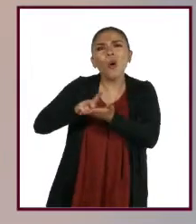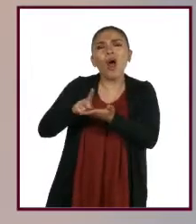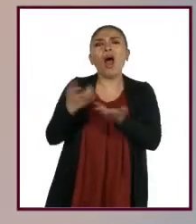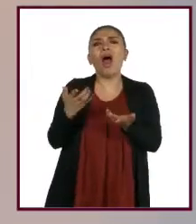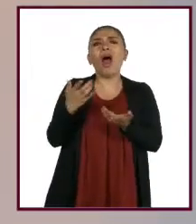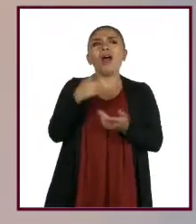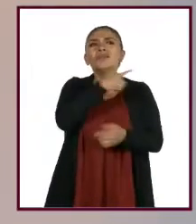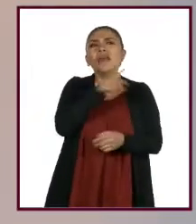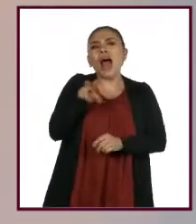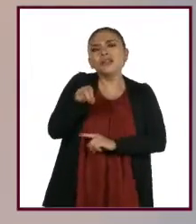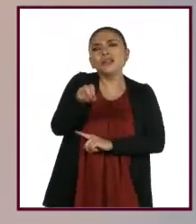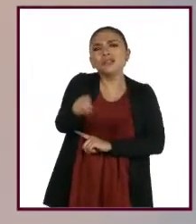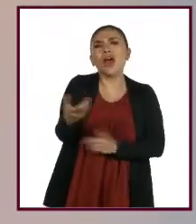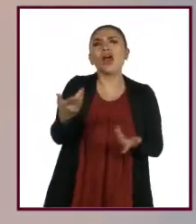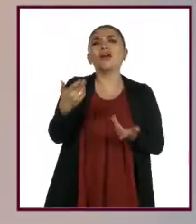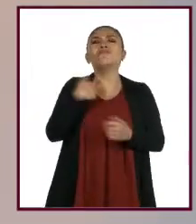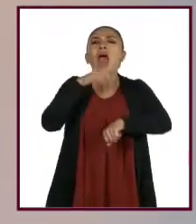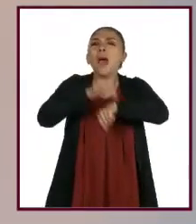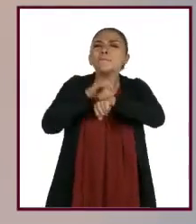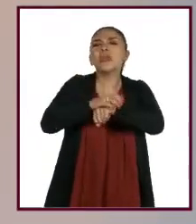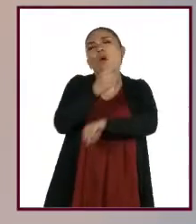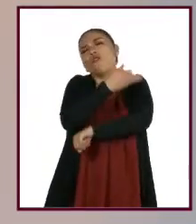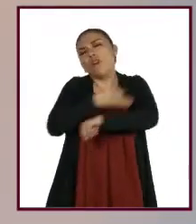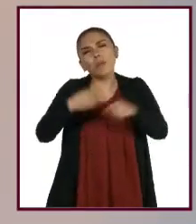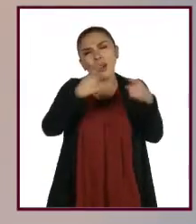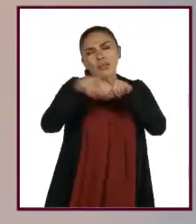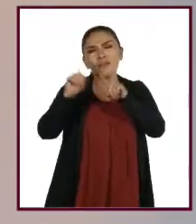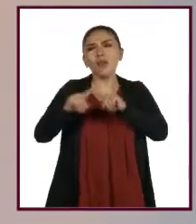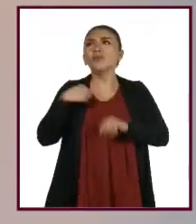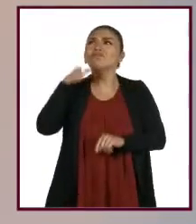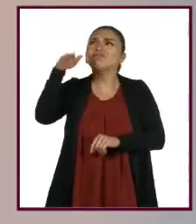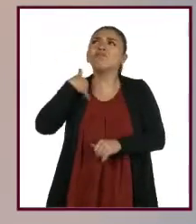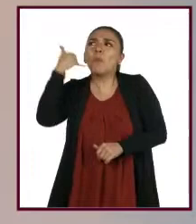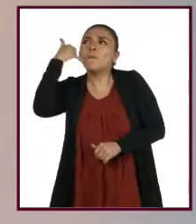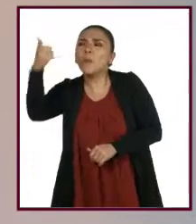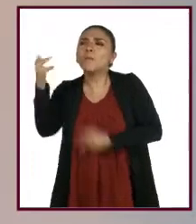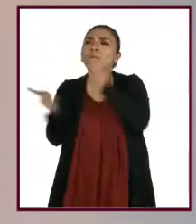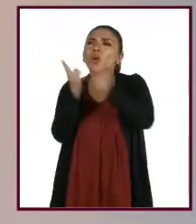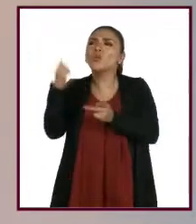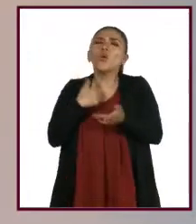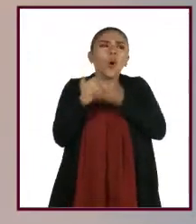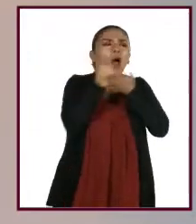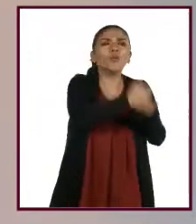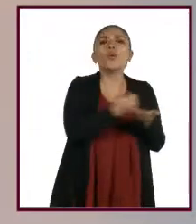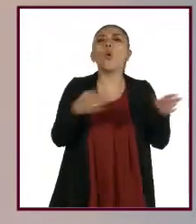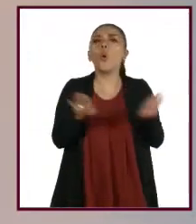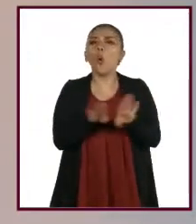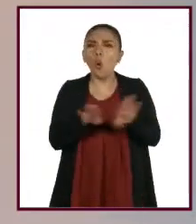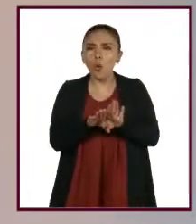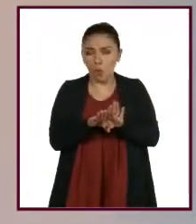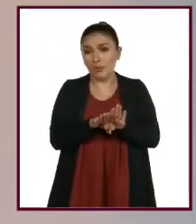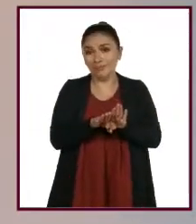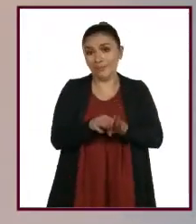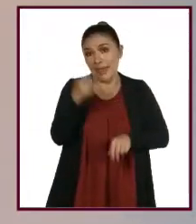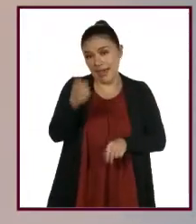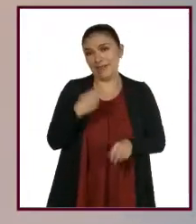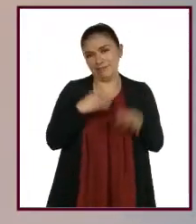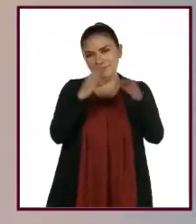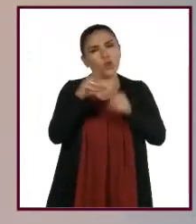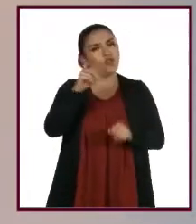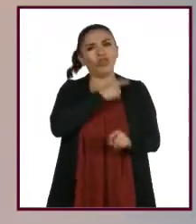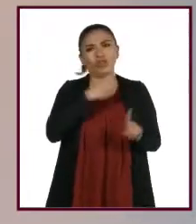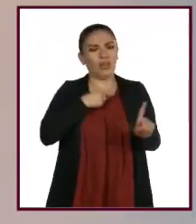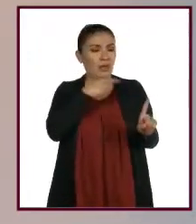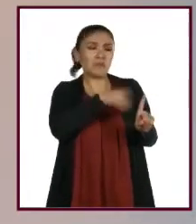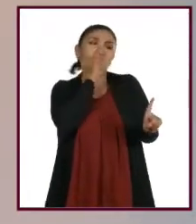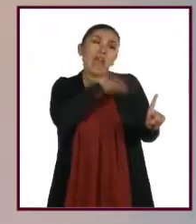es muy cercano o cualquier persona que es cercana a mí mismo está consumiendo? ¿Cómo lo puedo ayudar? Ya platicamos un poco sobre no